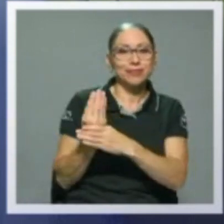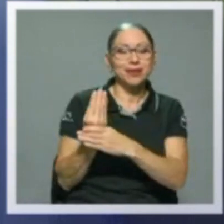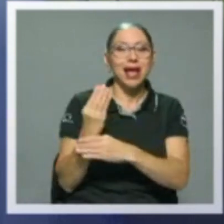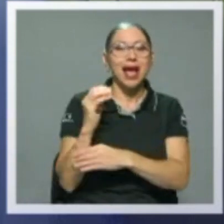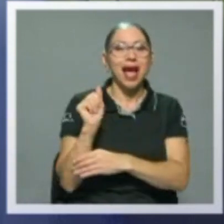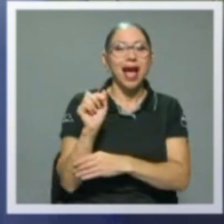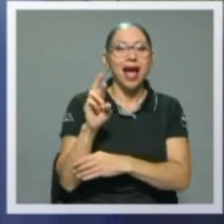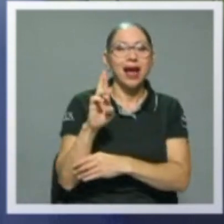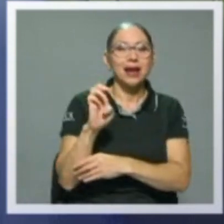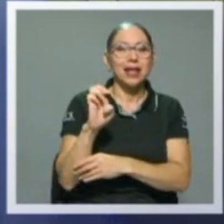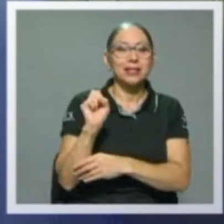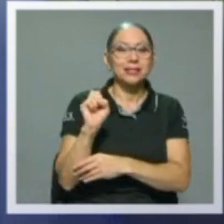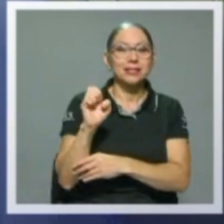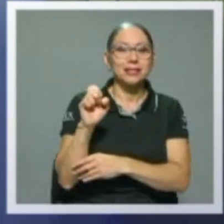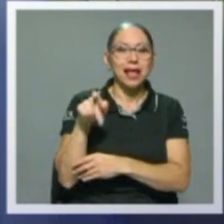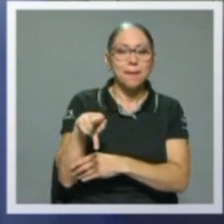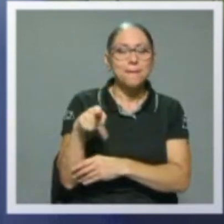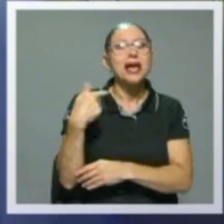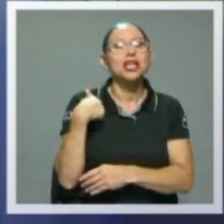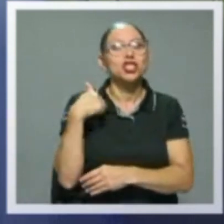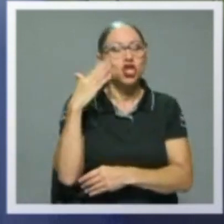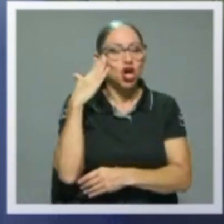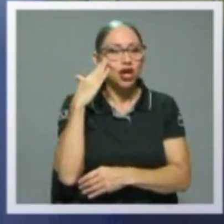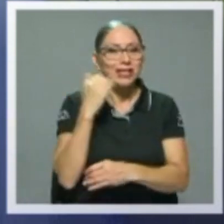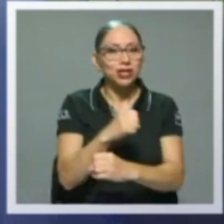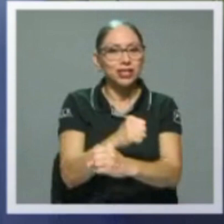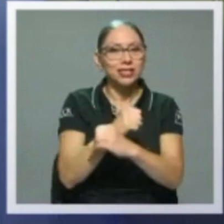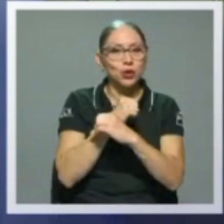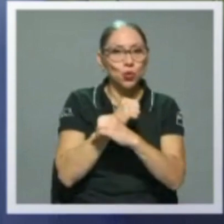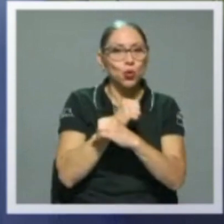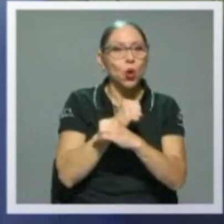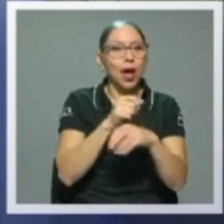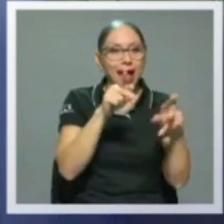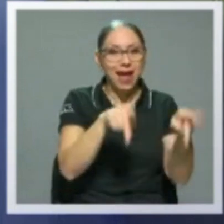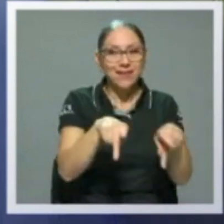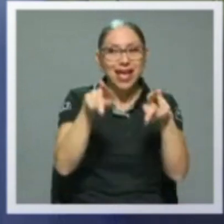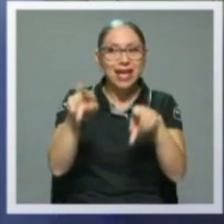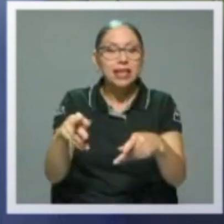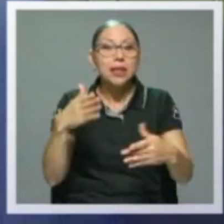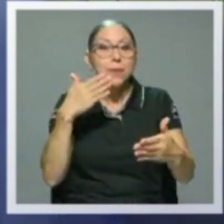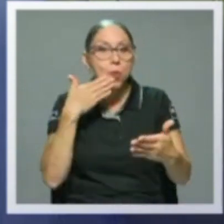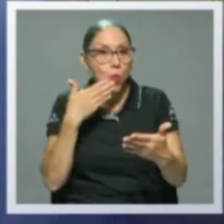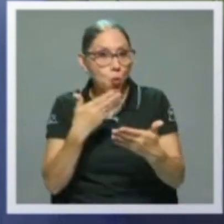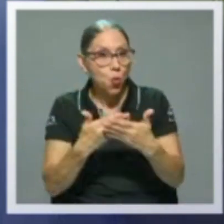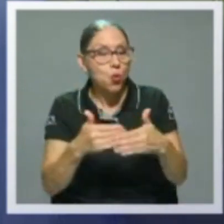estoy seguro que había gente muy buena gente, pero